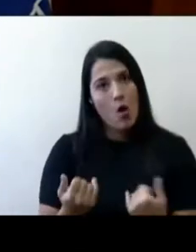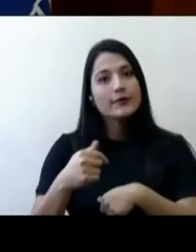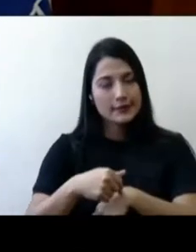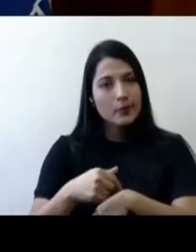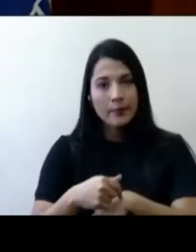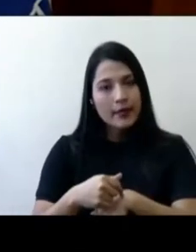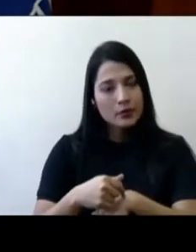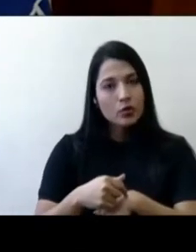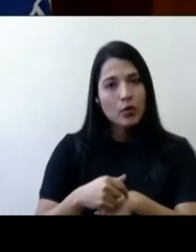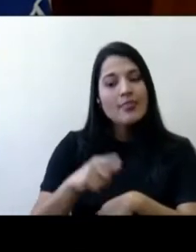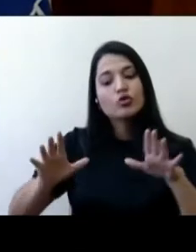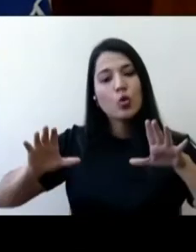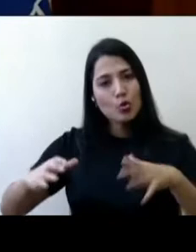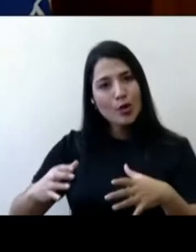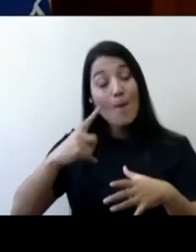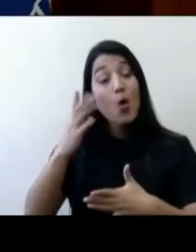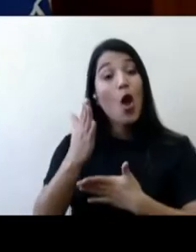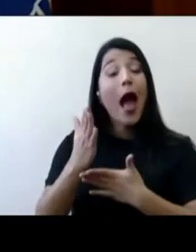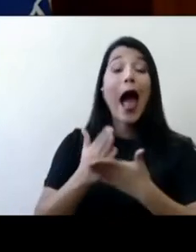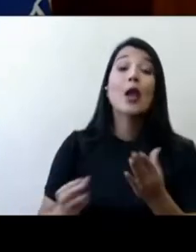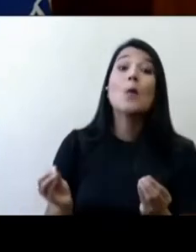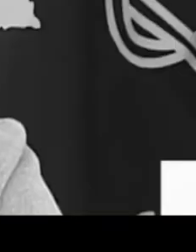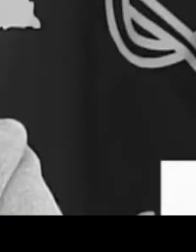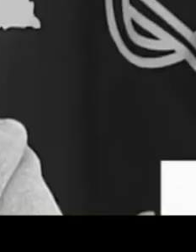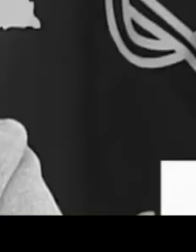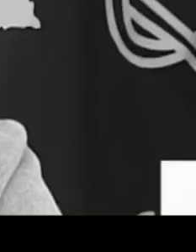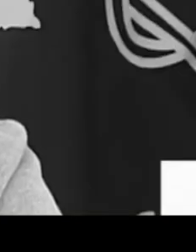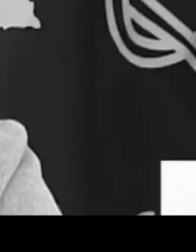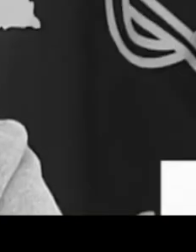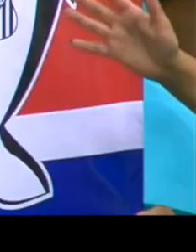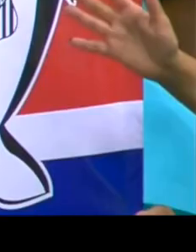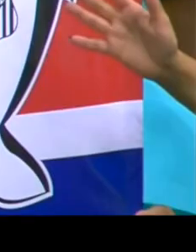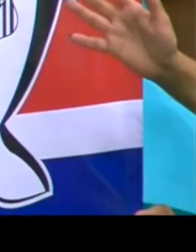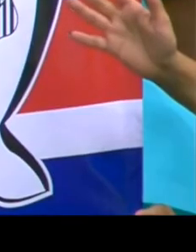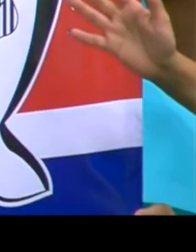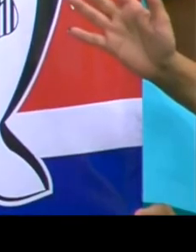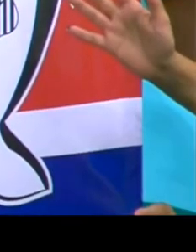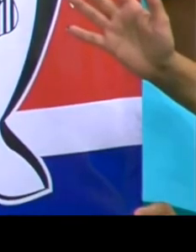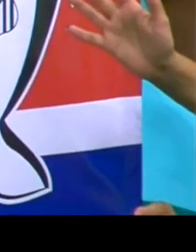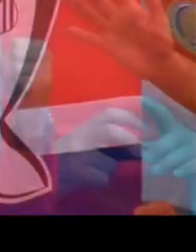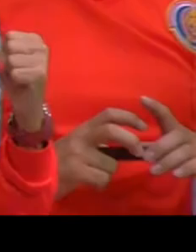une algo mucho más delicado, es la vida de personas.